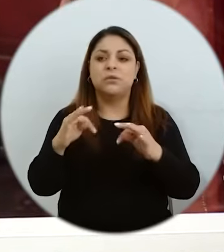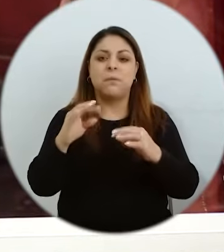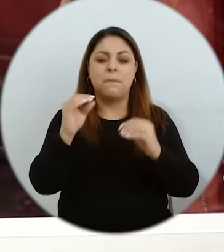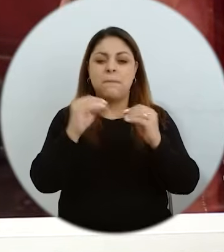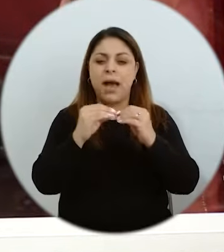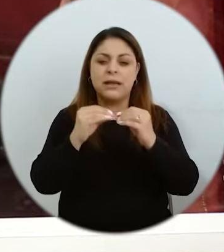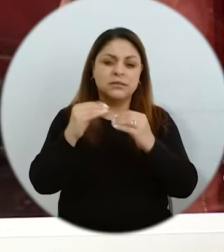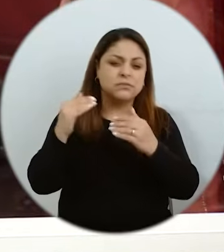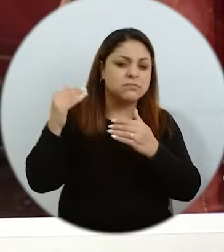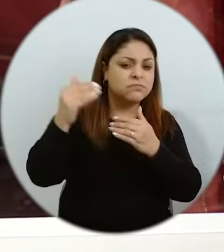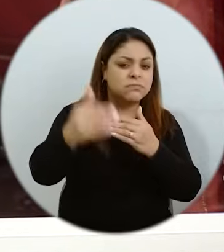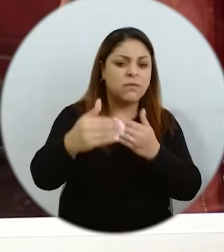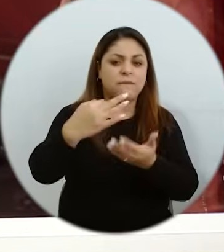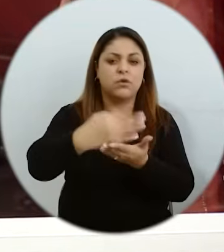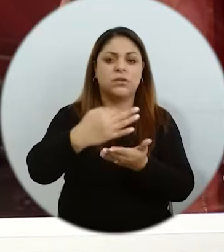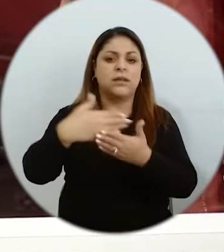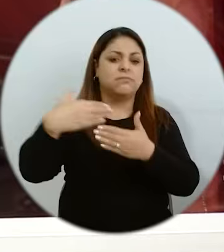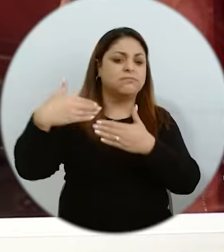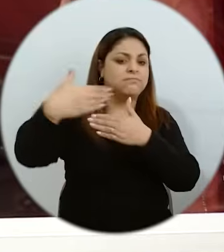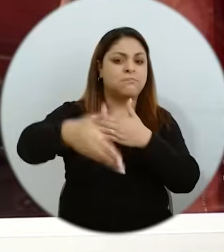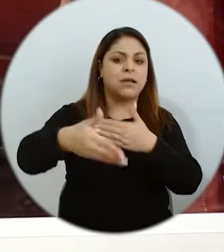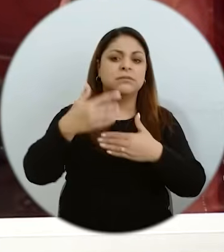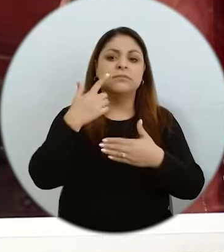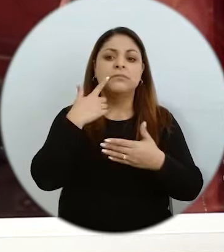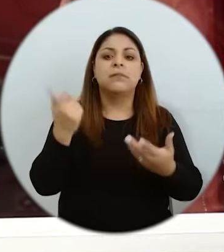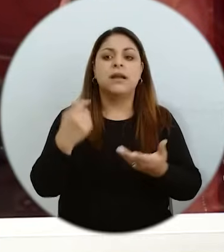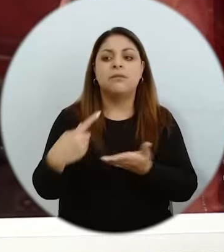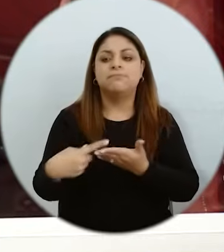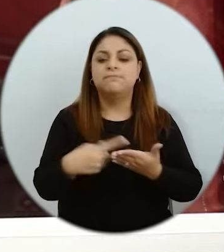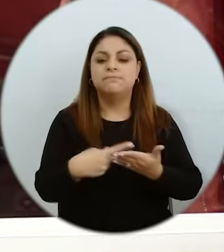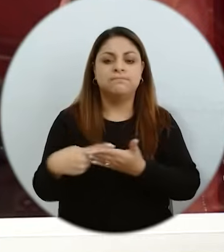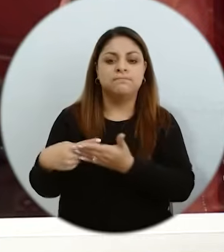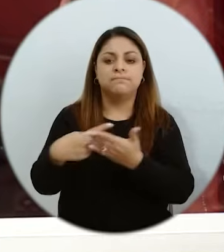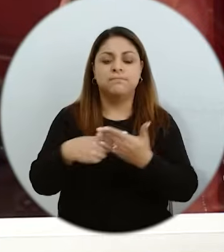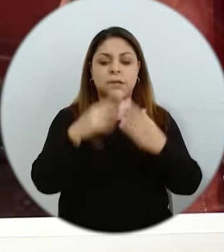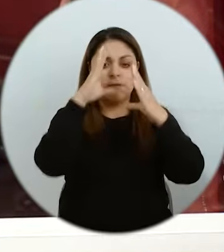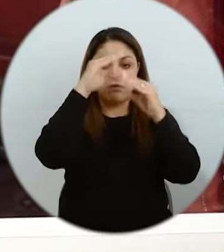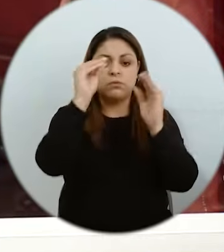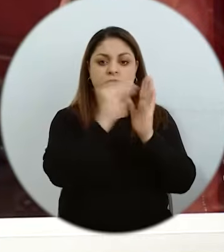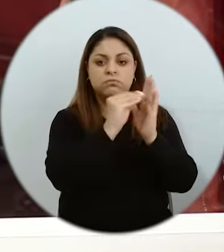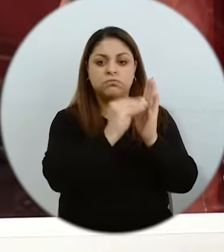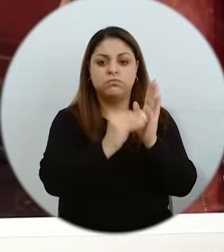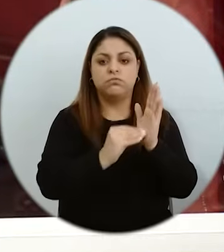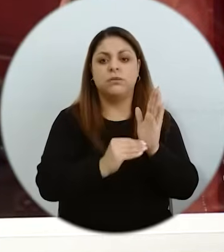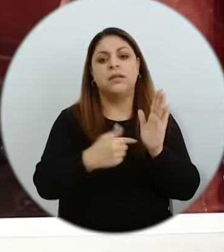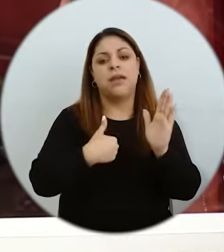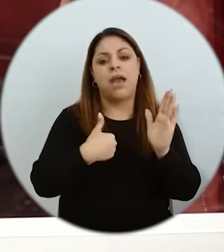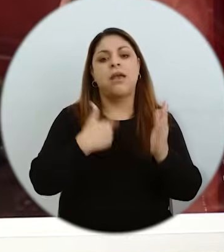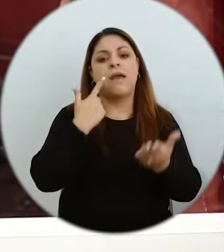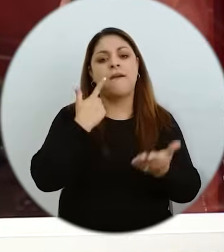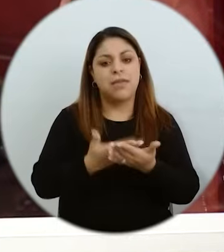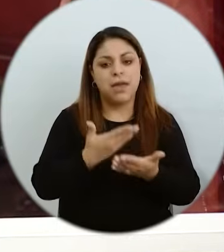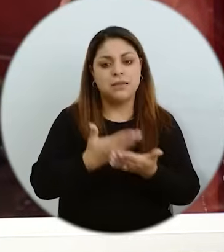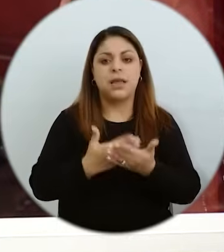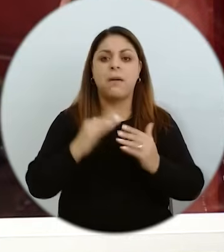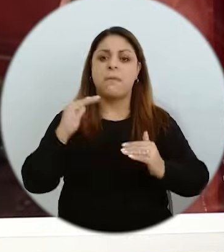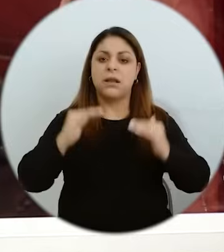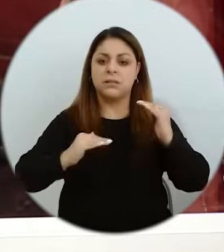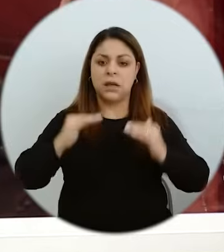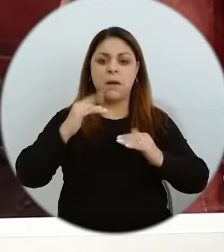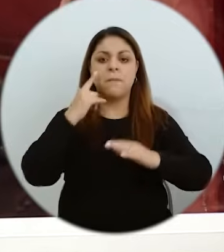hacer, ir corriendo un poquito la frontera de información y poner a la disposición datos para que las discusiones sean